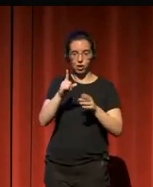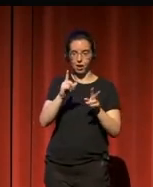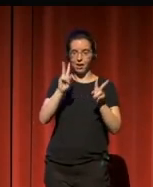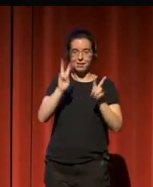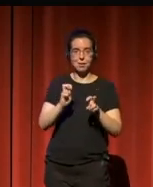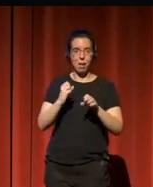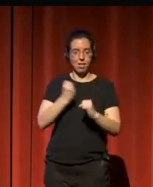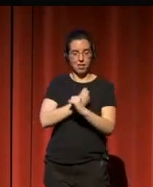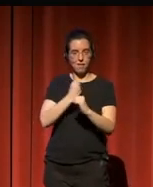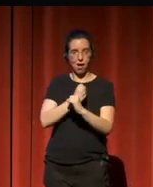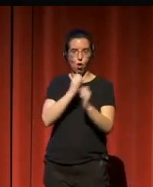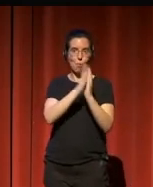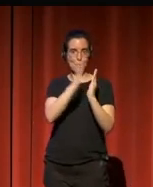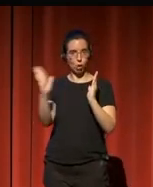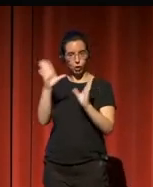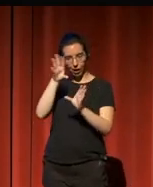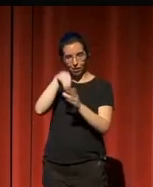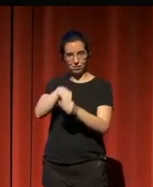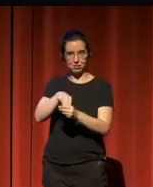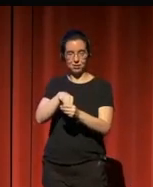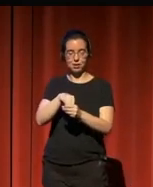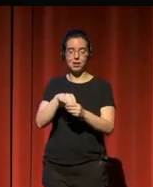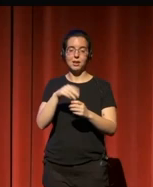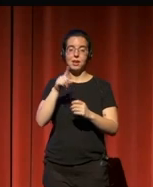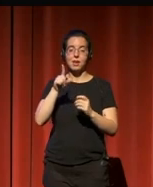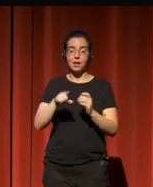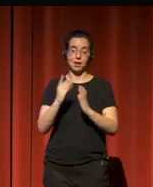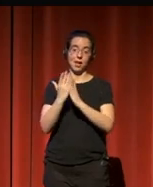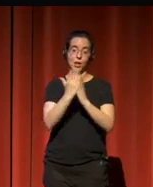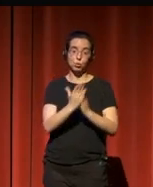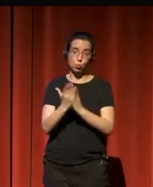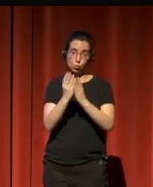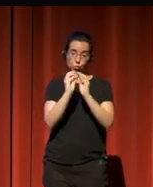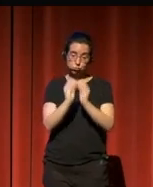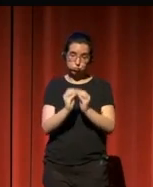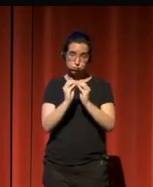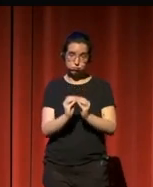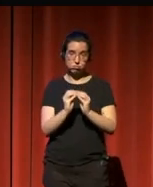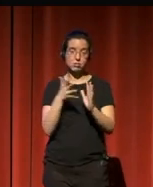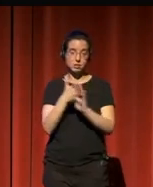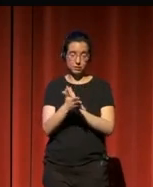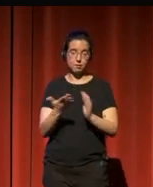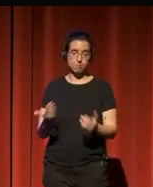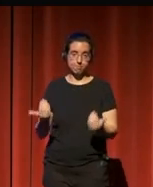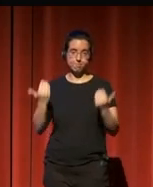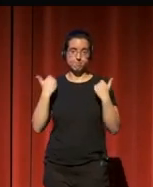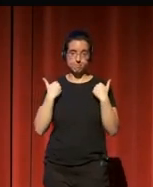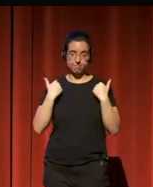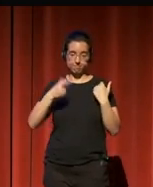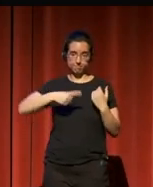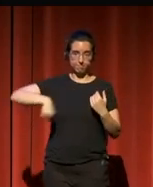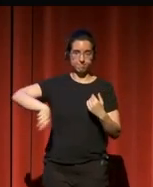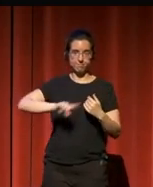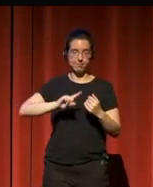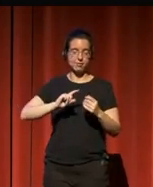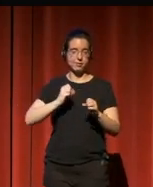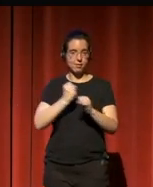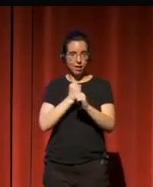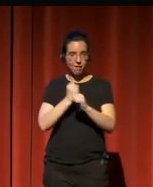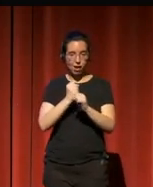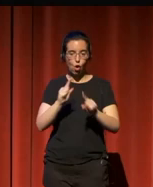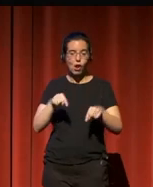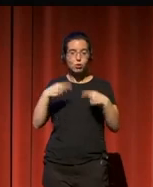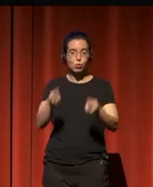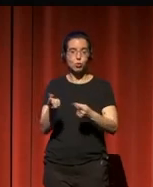bibliotecaria y este la elaboración de estudios es uno de de nuestros resultados de nuestros trabajos